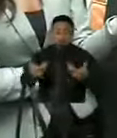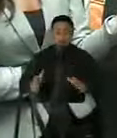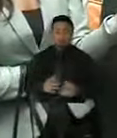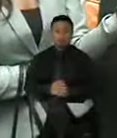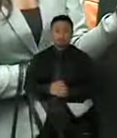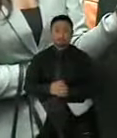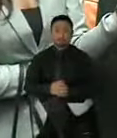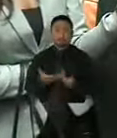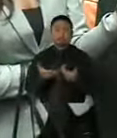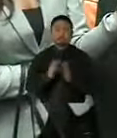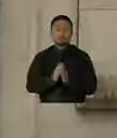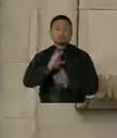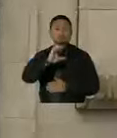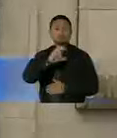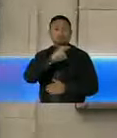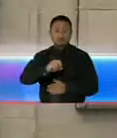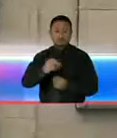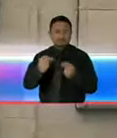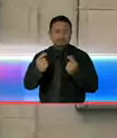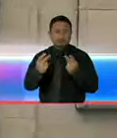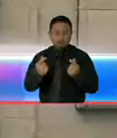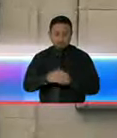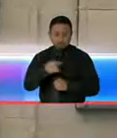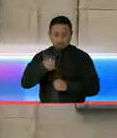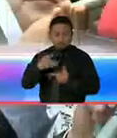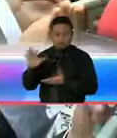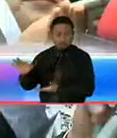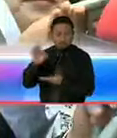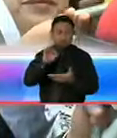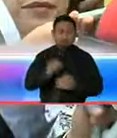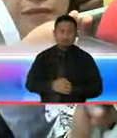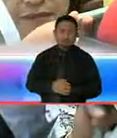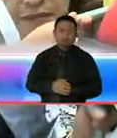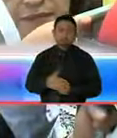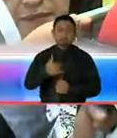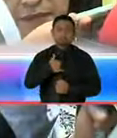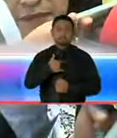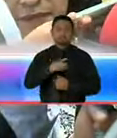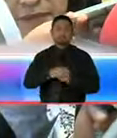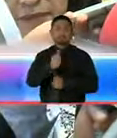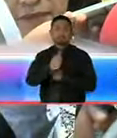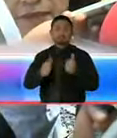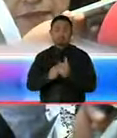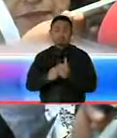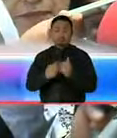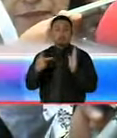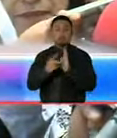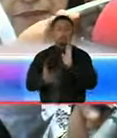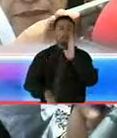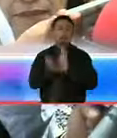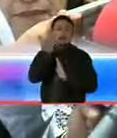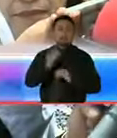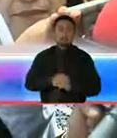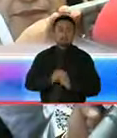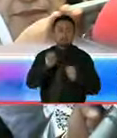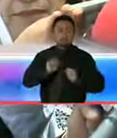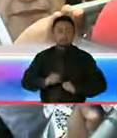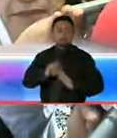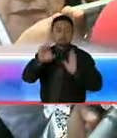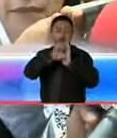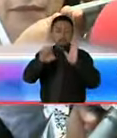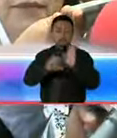demanda agilidad al CNE para viabilizar su designación. Porque soy la suplente con mayor puntaje y por lo tanto la Constitución,